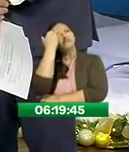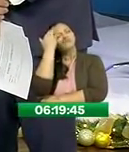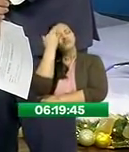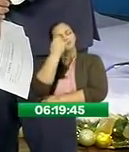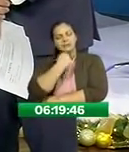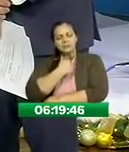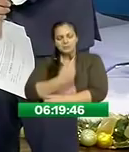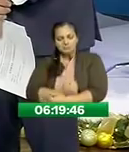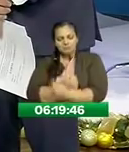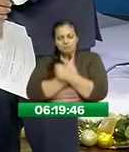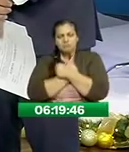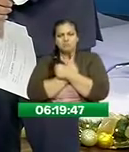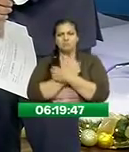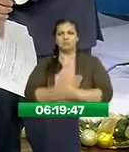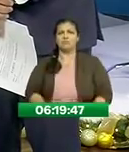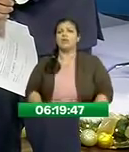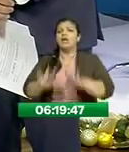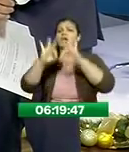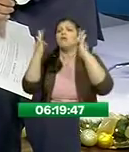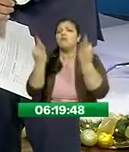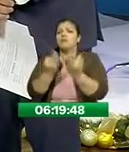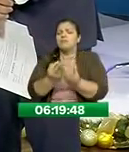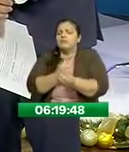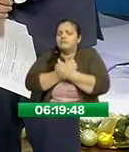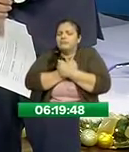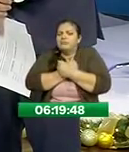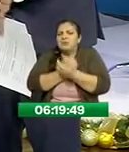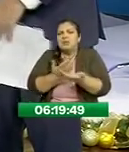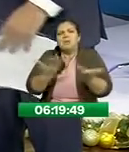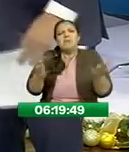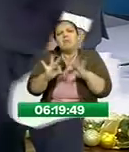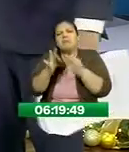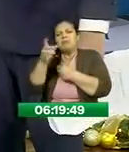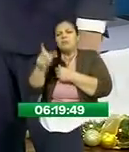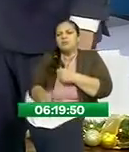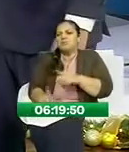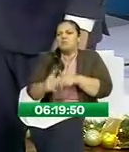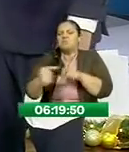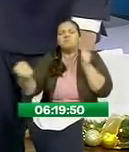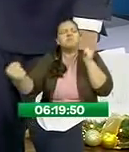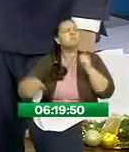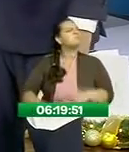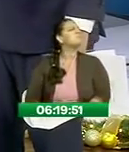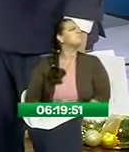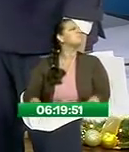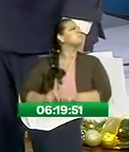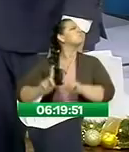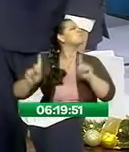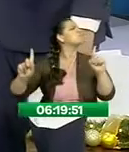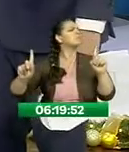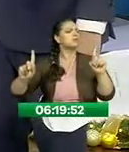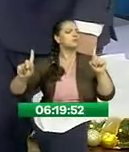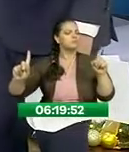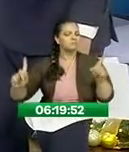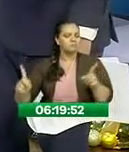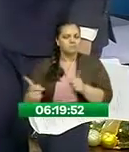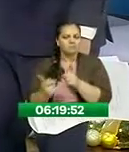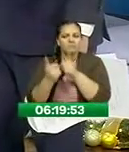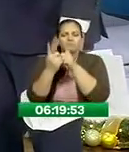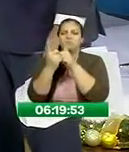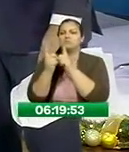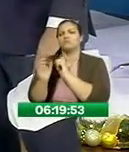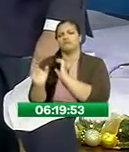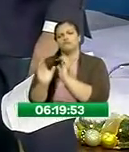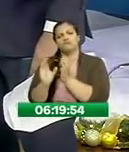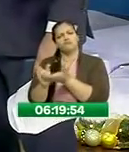amen a su familia. Si tienen algún problema, son problemitas que pasan. Limen aspereza, limen aspereza. Ya pito después. Claro. Después de Navidad.